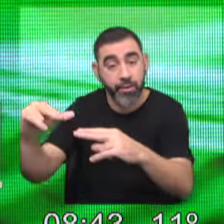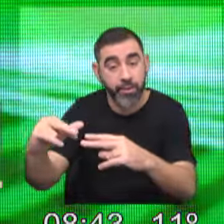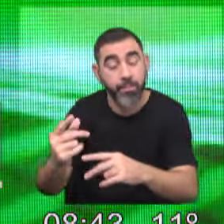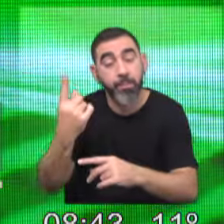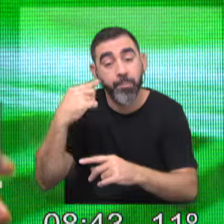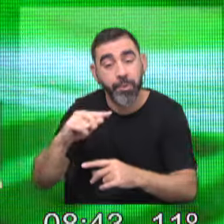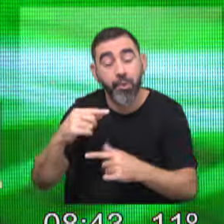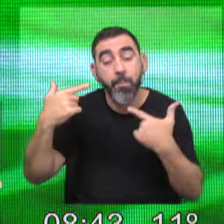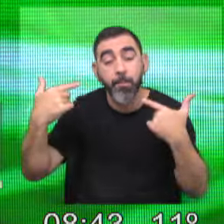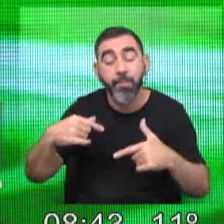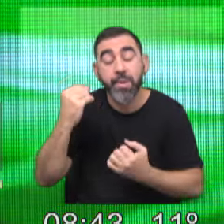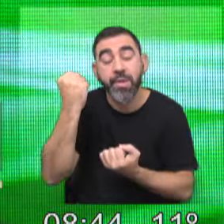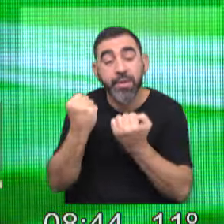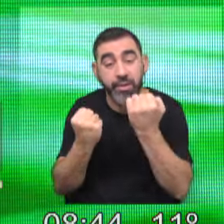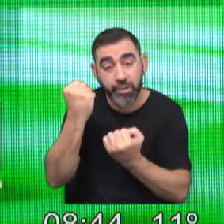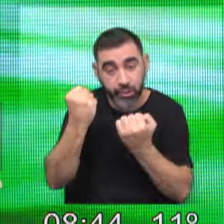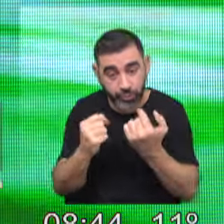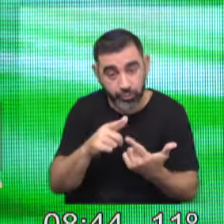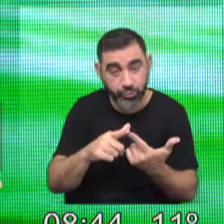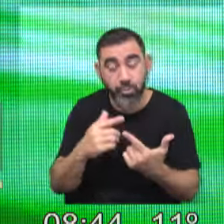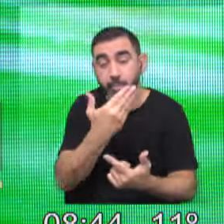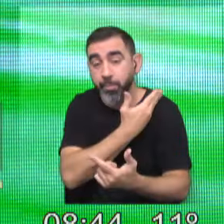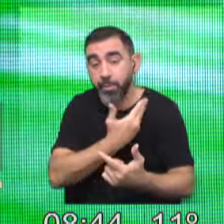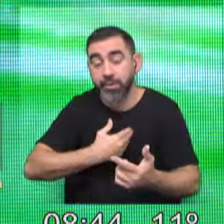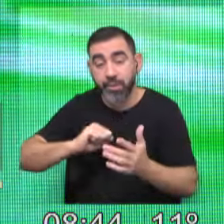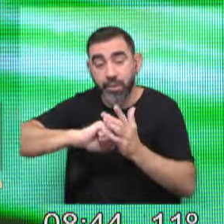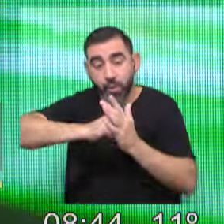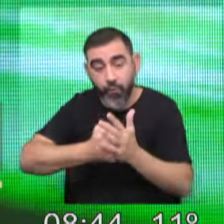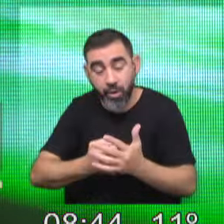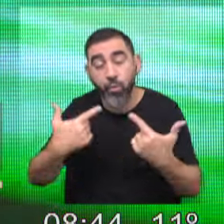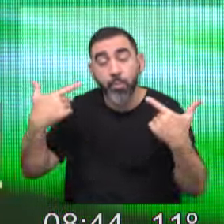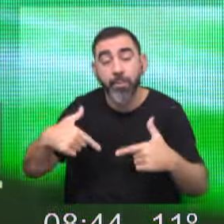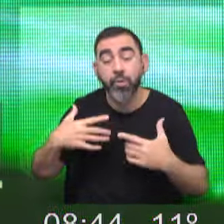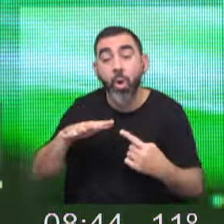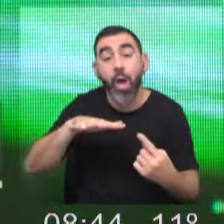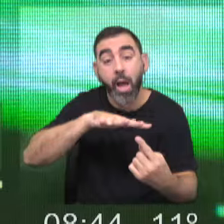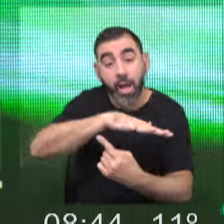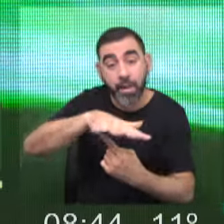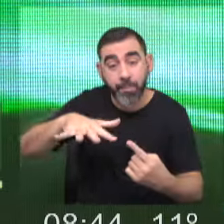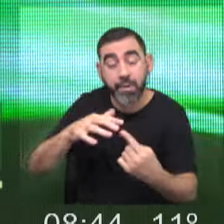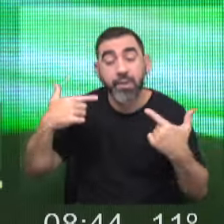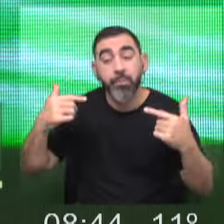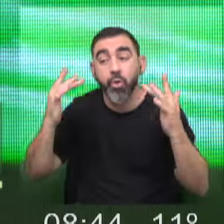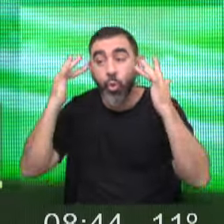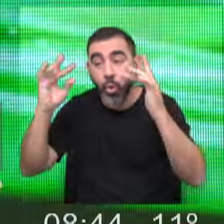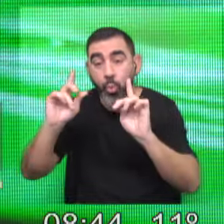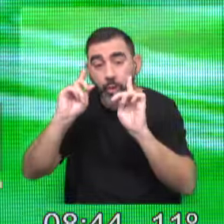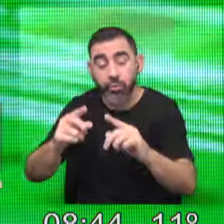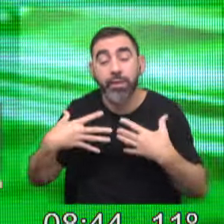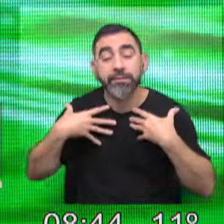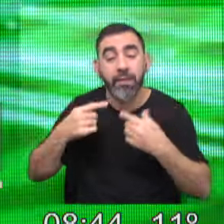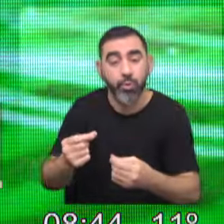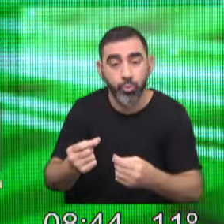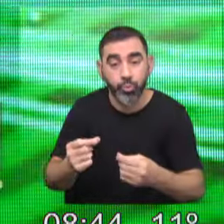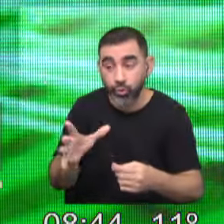es de los ministros de Economía, de los presidentes de los bancos centrales, de los ministros de Ambiente, de los ministros de Educación, de los ministros de Salud.